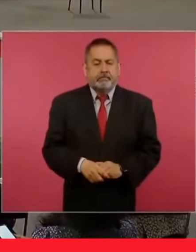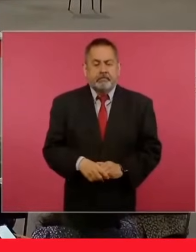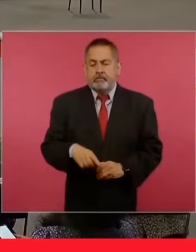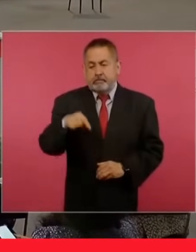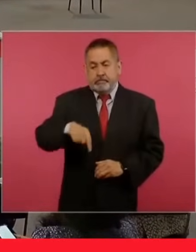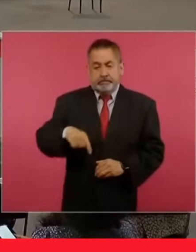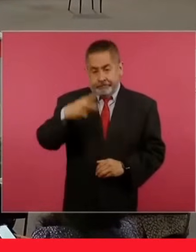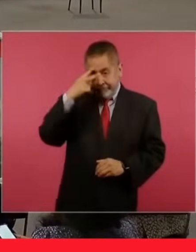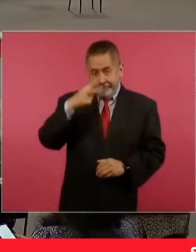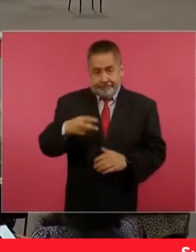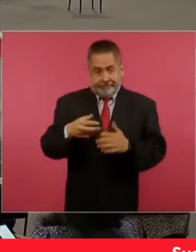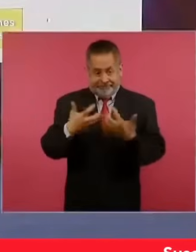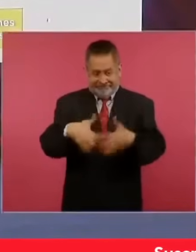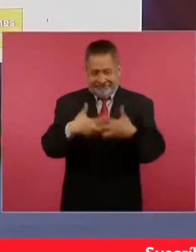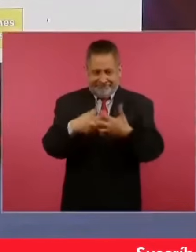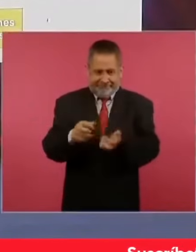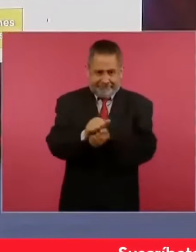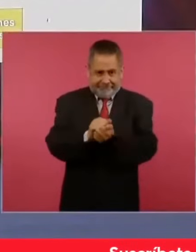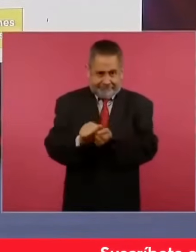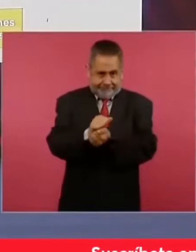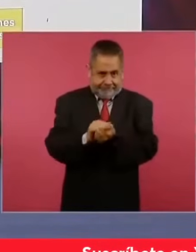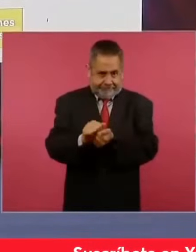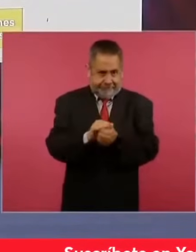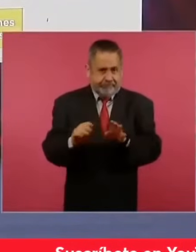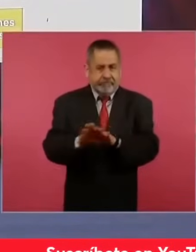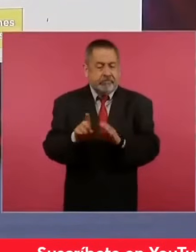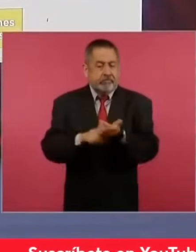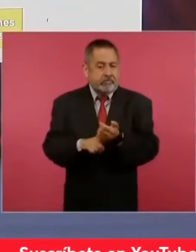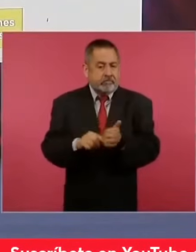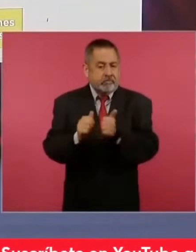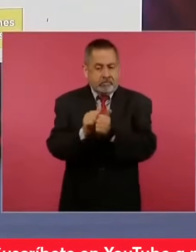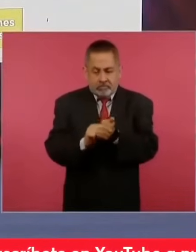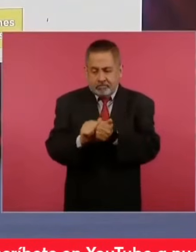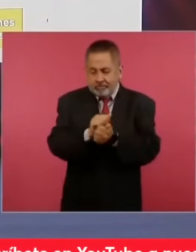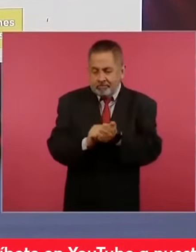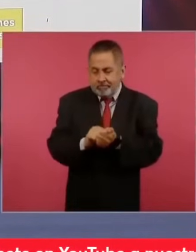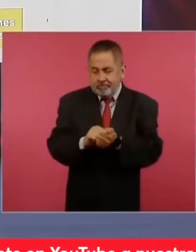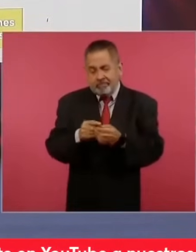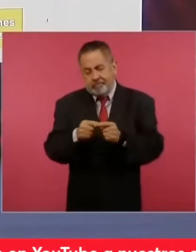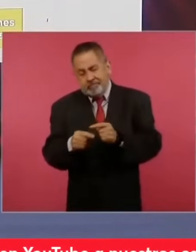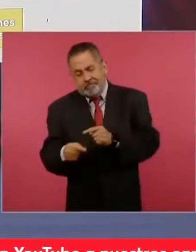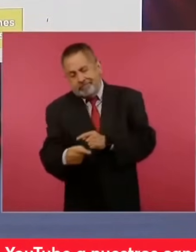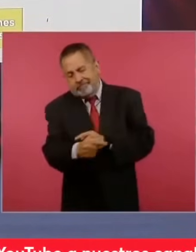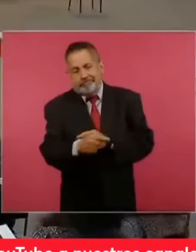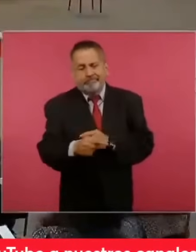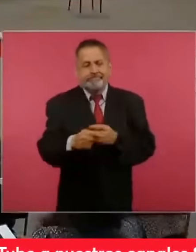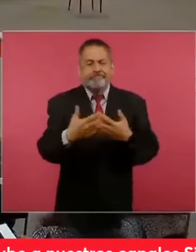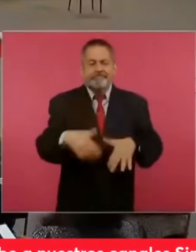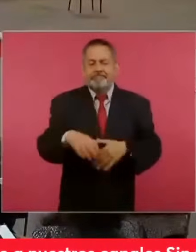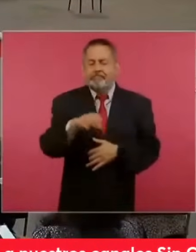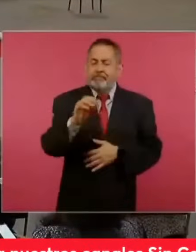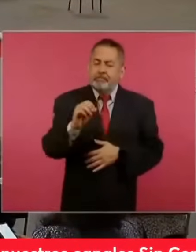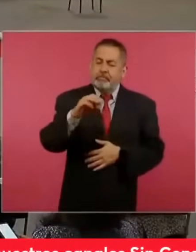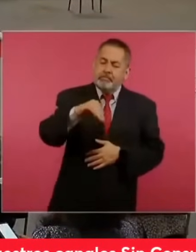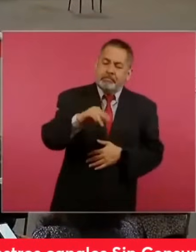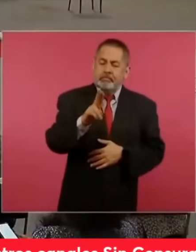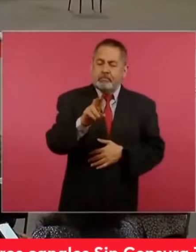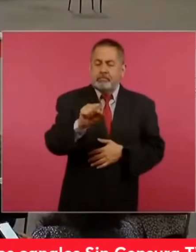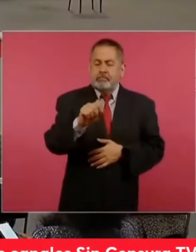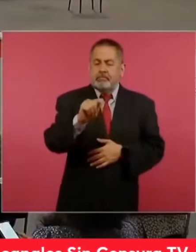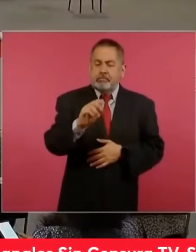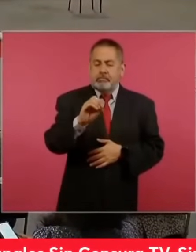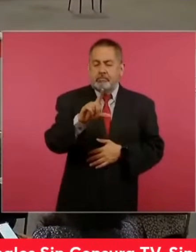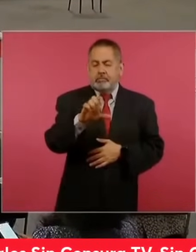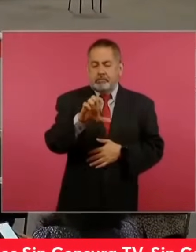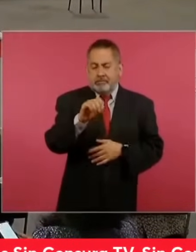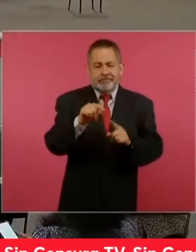en México es que las refinerías producen mucho combustóleo, casi el 30%, la tercera parte.